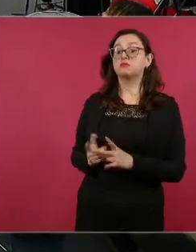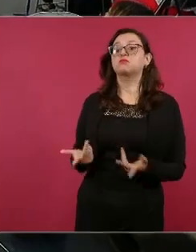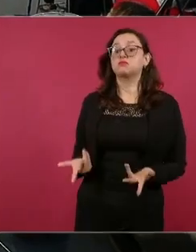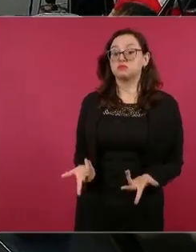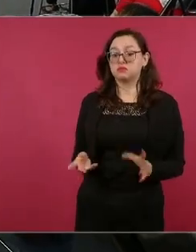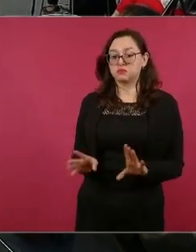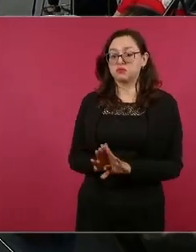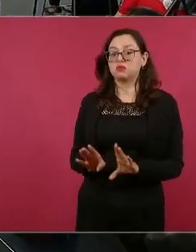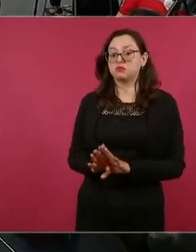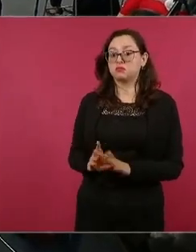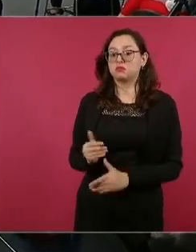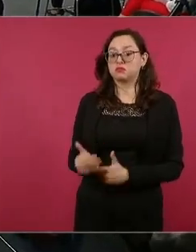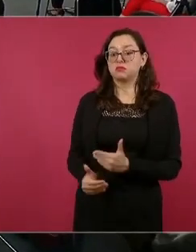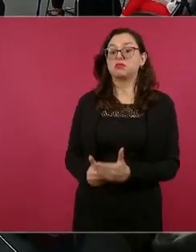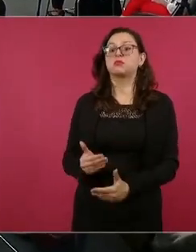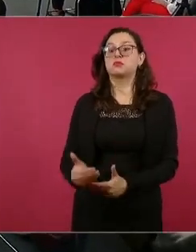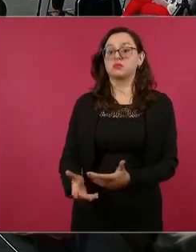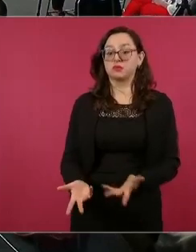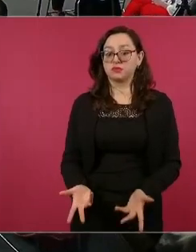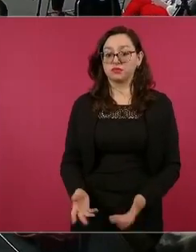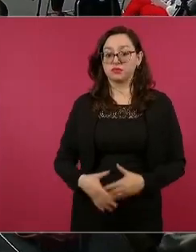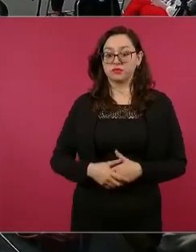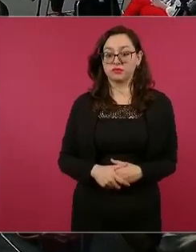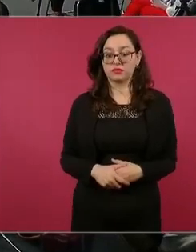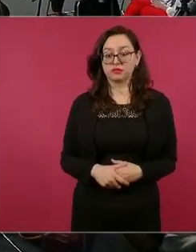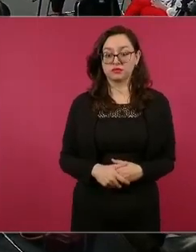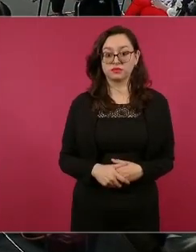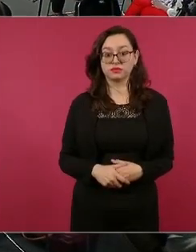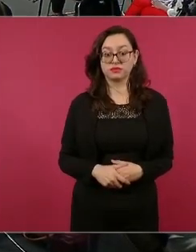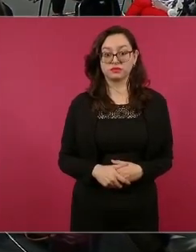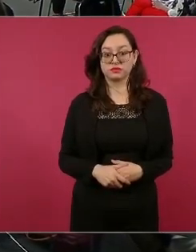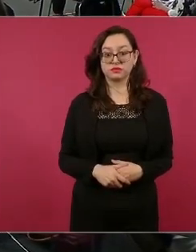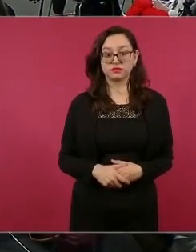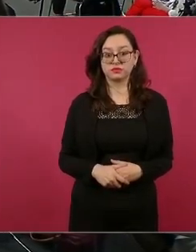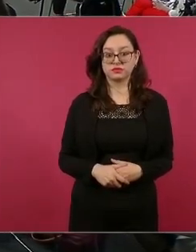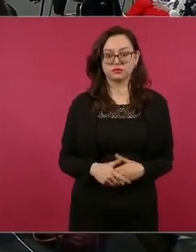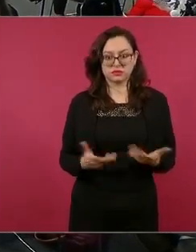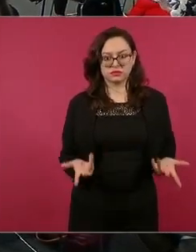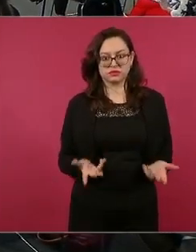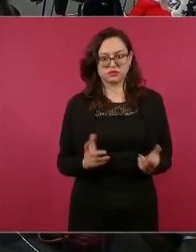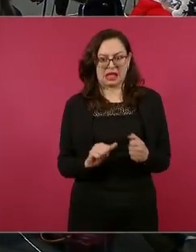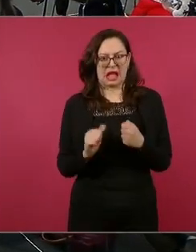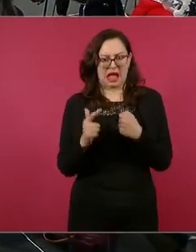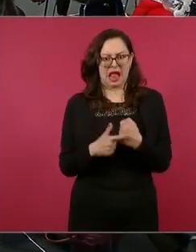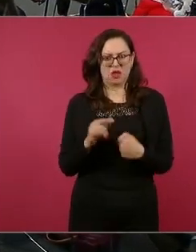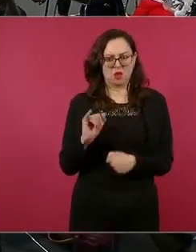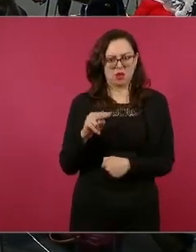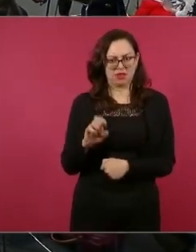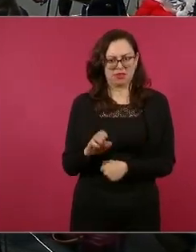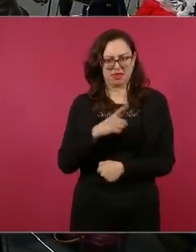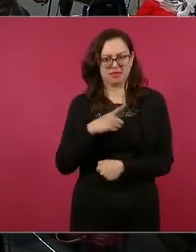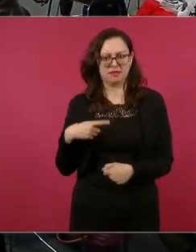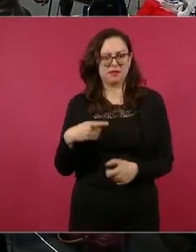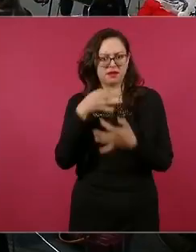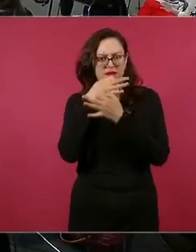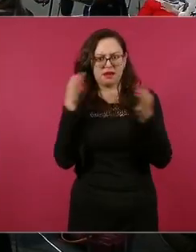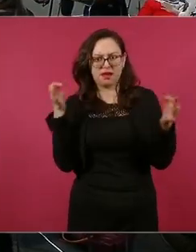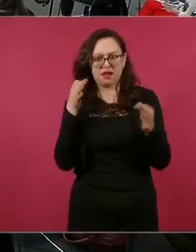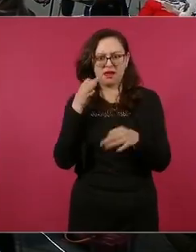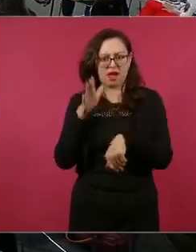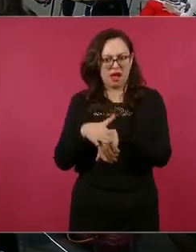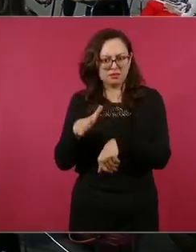acabó. Ya terminó, sigue la… Pues no le tienen que notificar. Bueno, el fin de semana, el domingo,